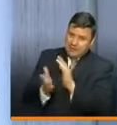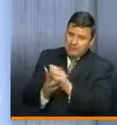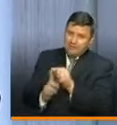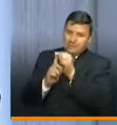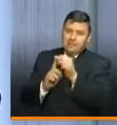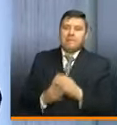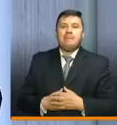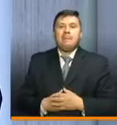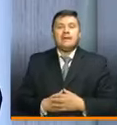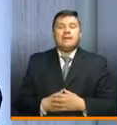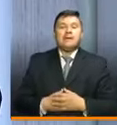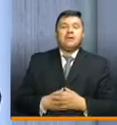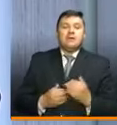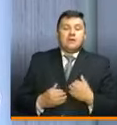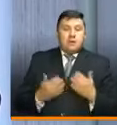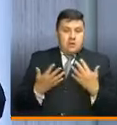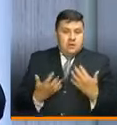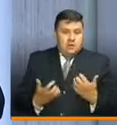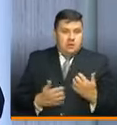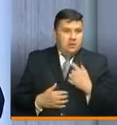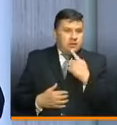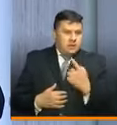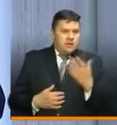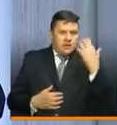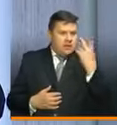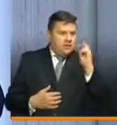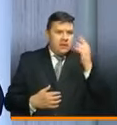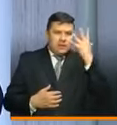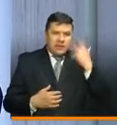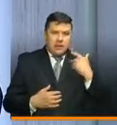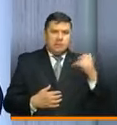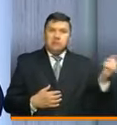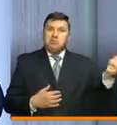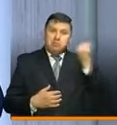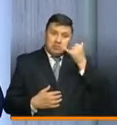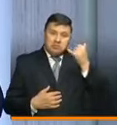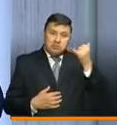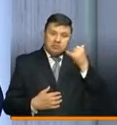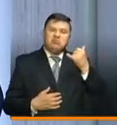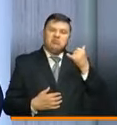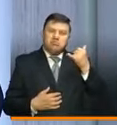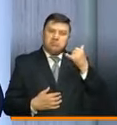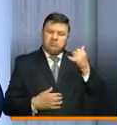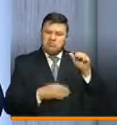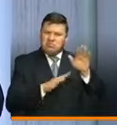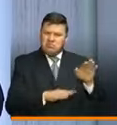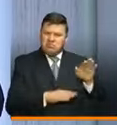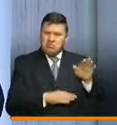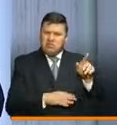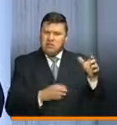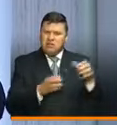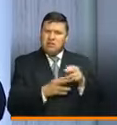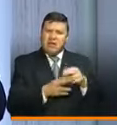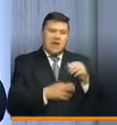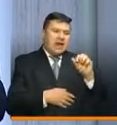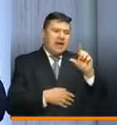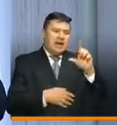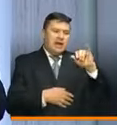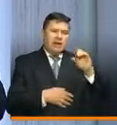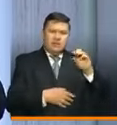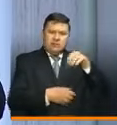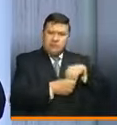especial. Y quiero pues decirles, hace 20 días recibí una llamada del representante adjunto Alejandro. Me dijo, estamos con